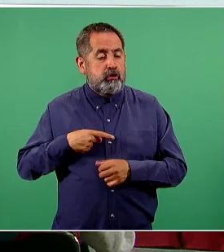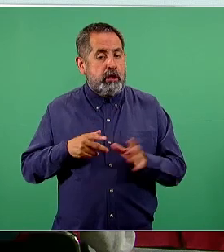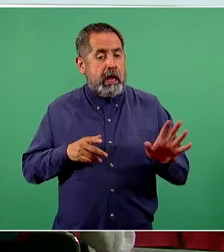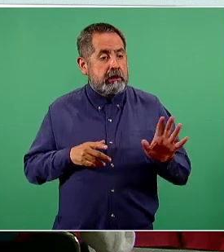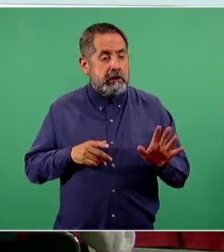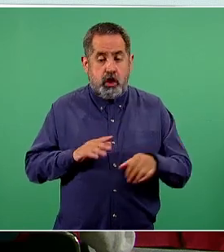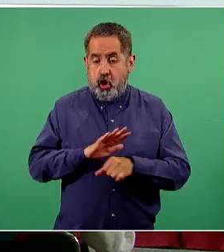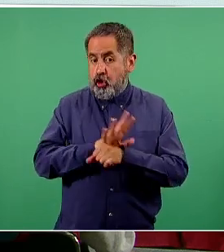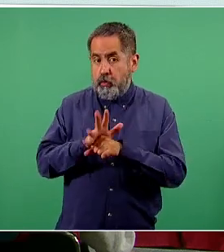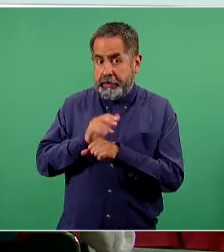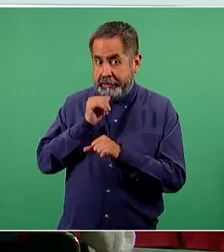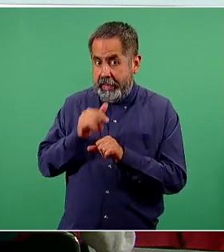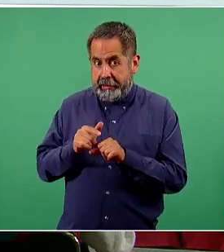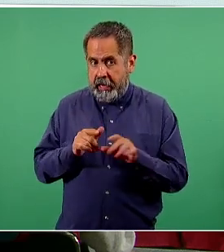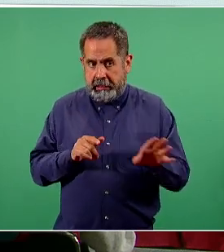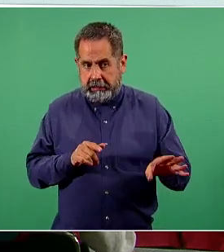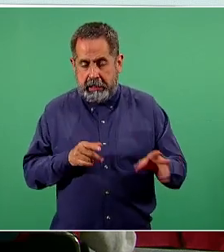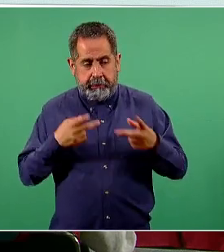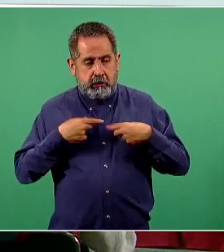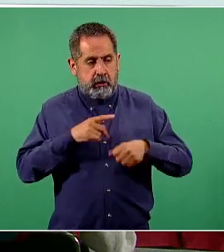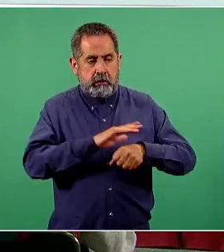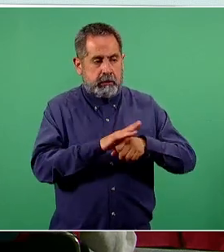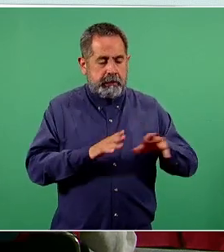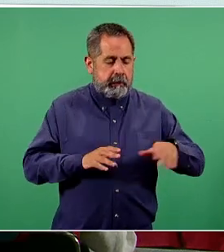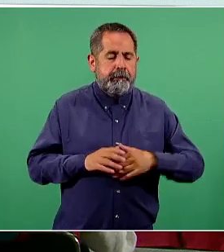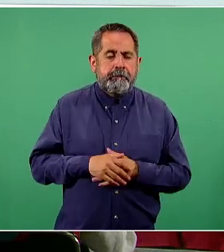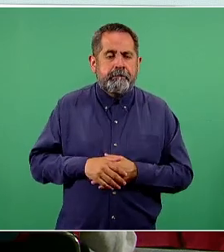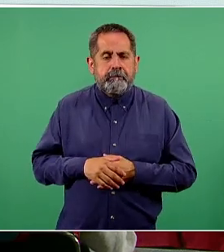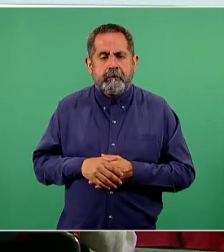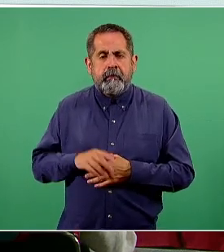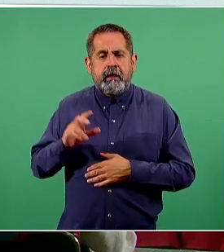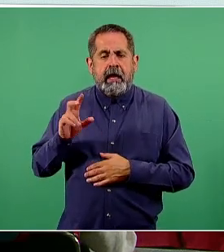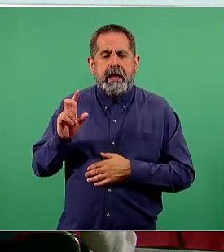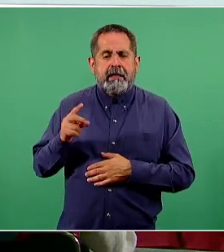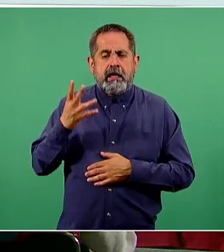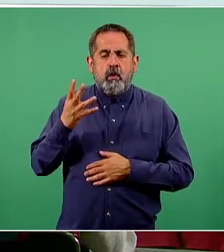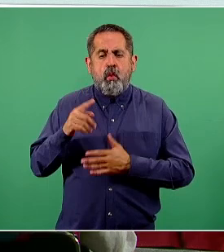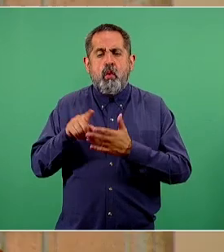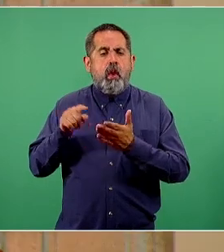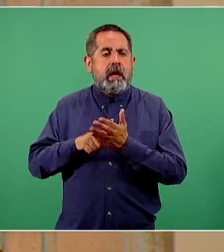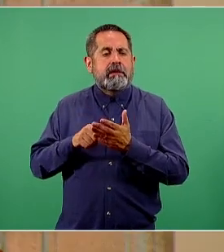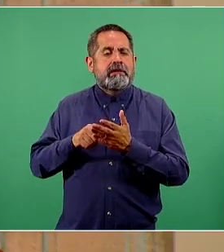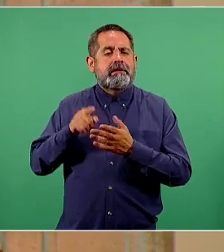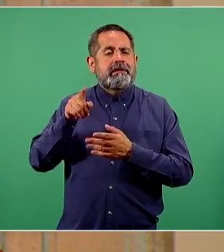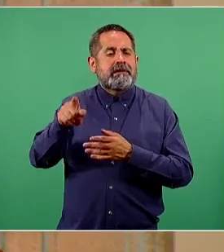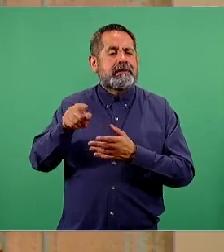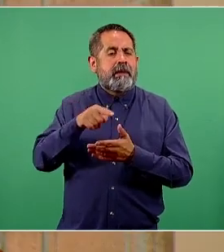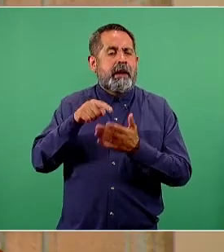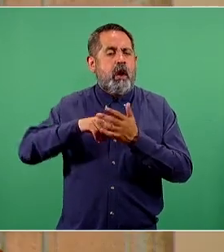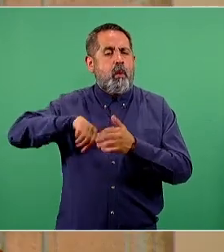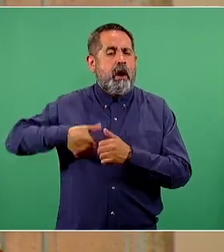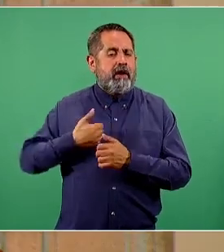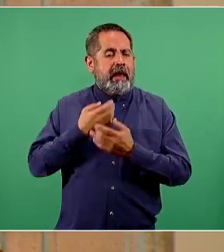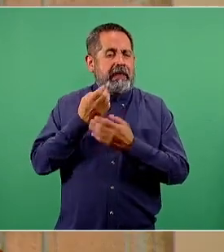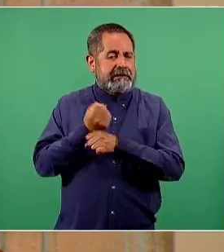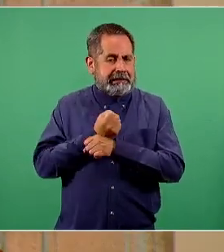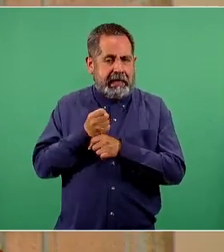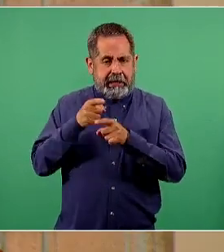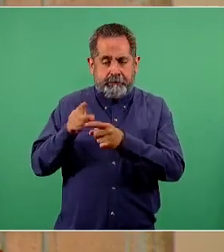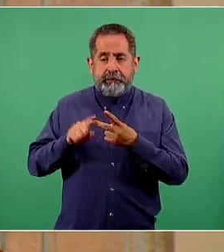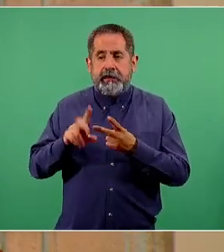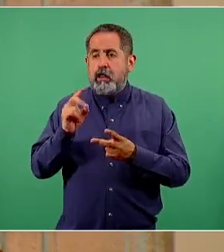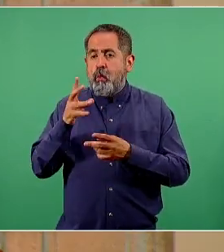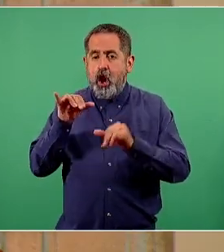relacionados con COVID. Se realizó en 34 bancos de sangre y 34 laboratorios clínicos. En